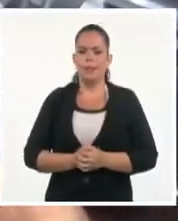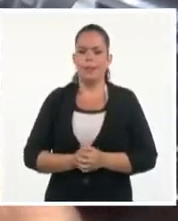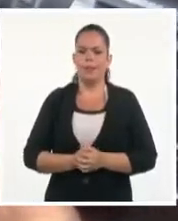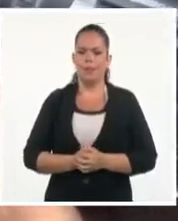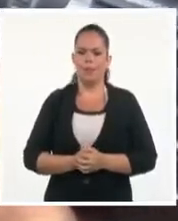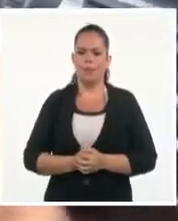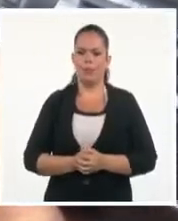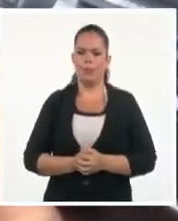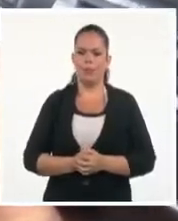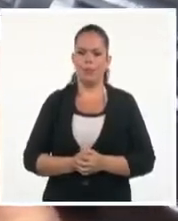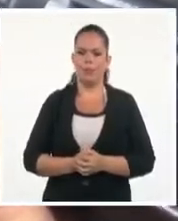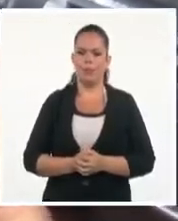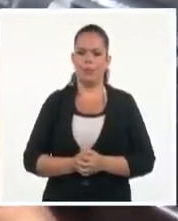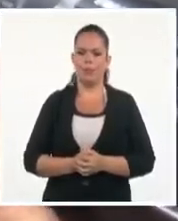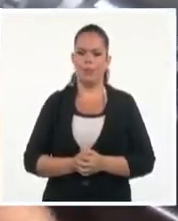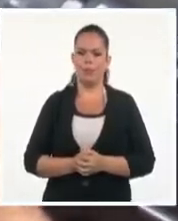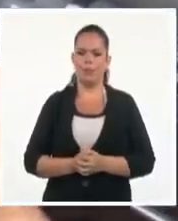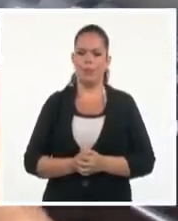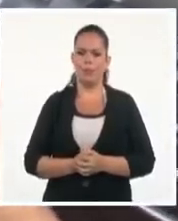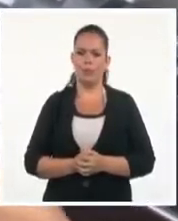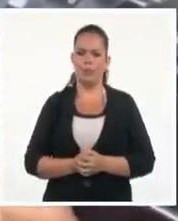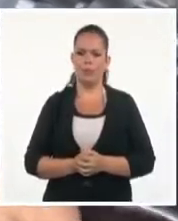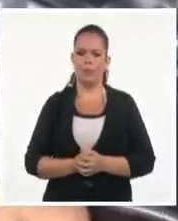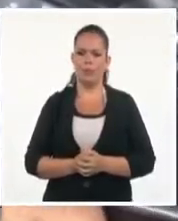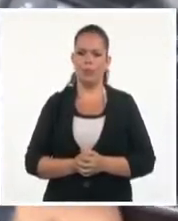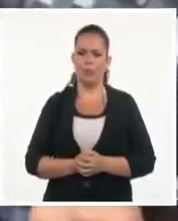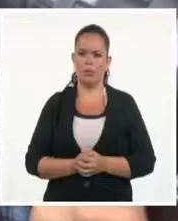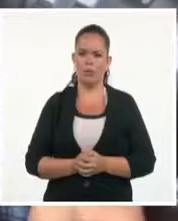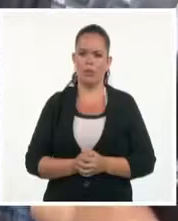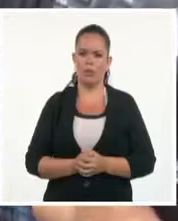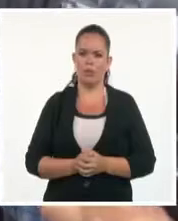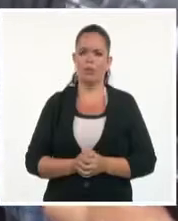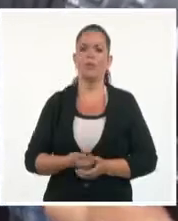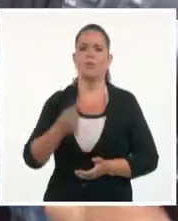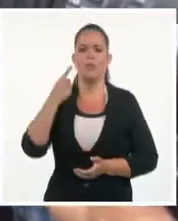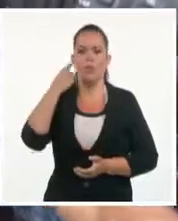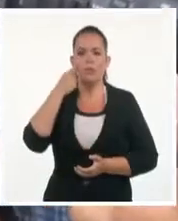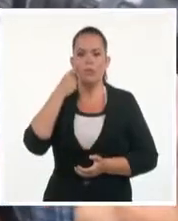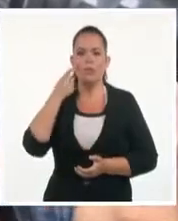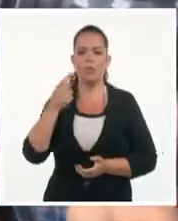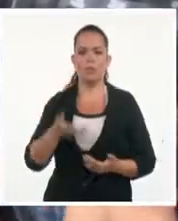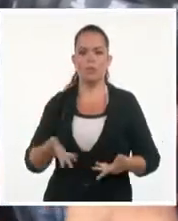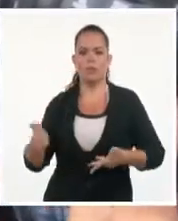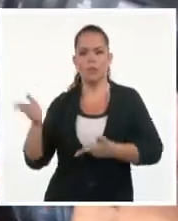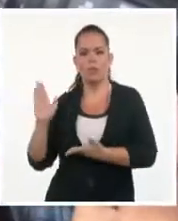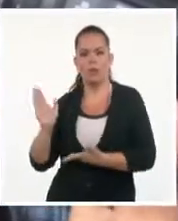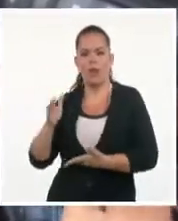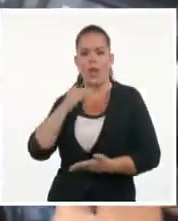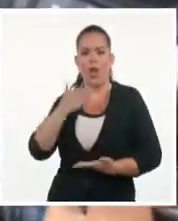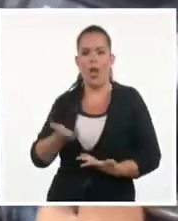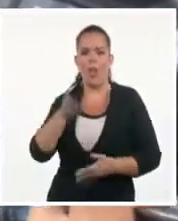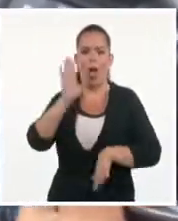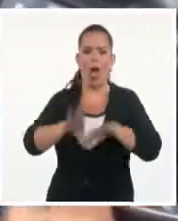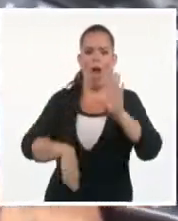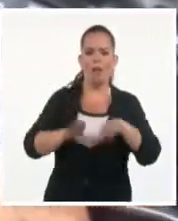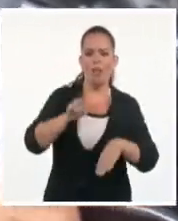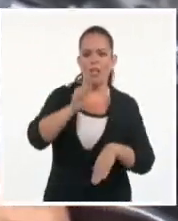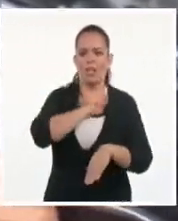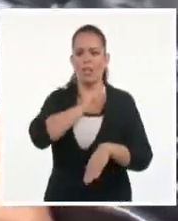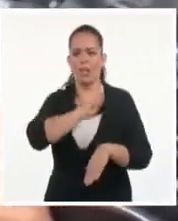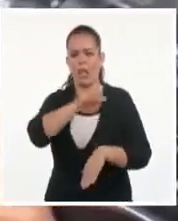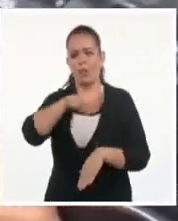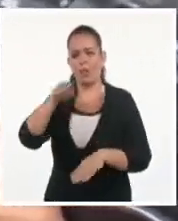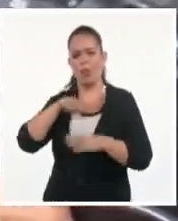es una expresión de cuánto se trata de maltratar, de desacreditar de manipular a las personas cuando están